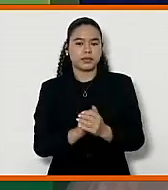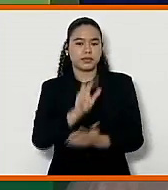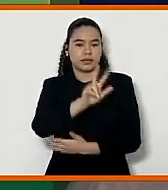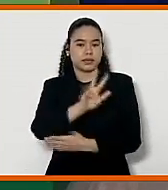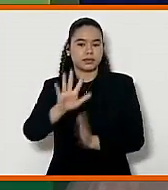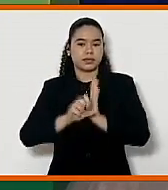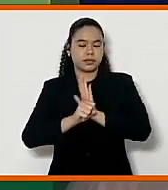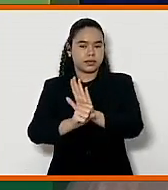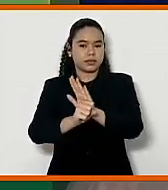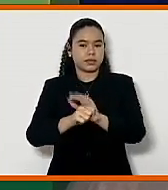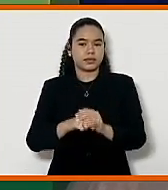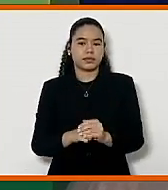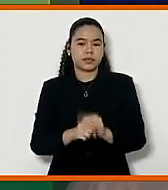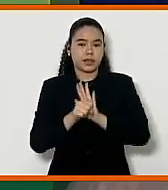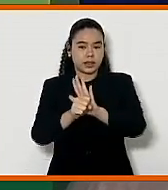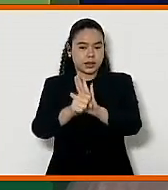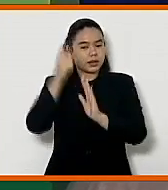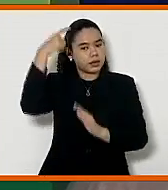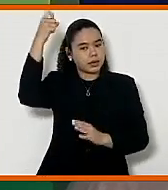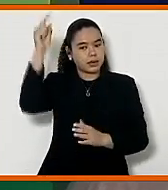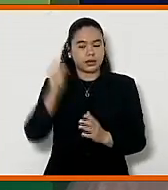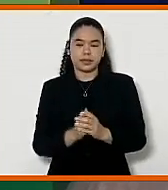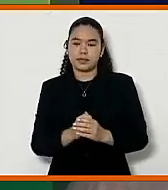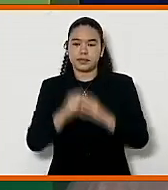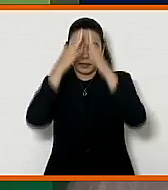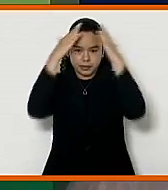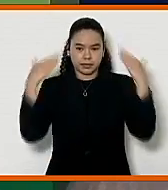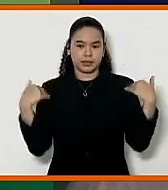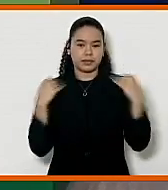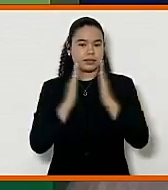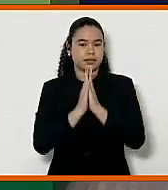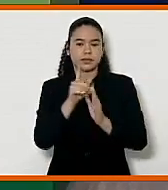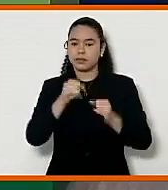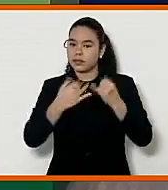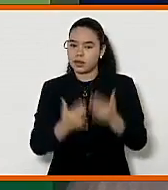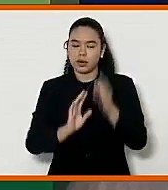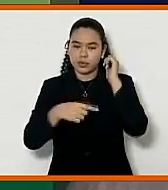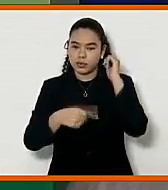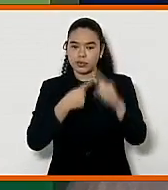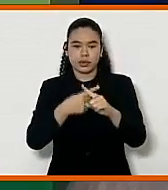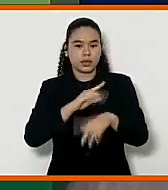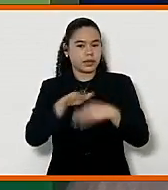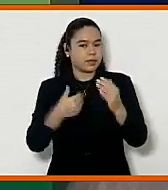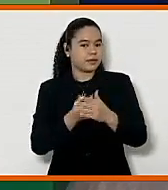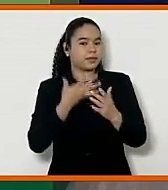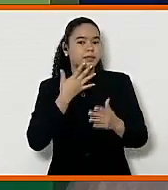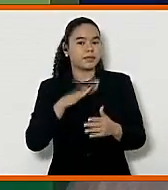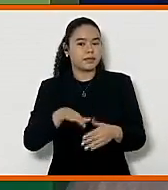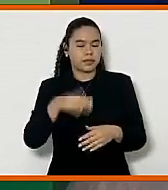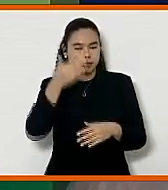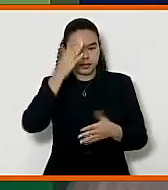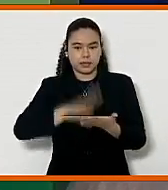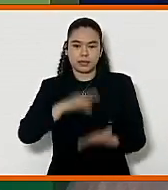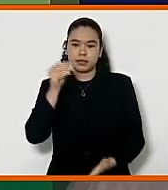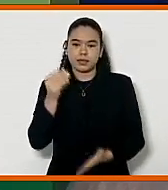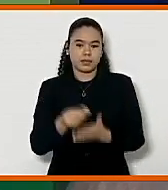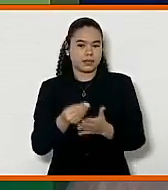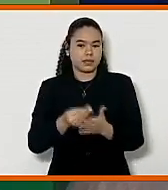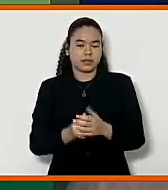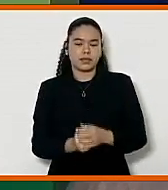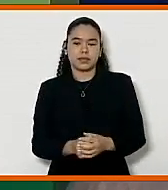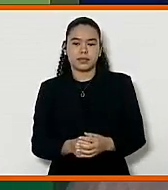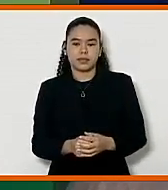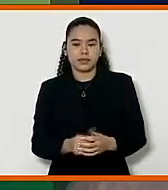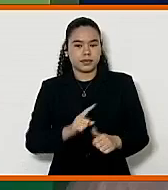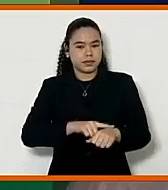35 con su símbolo de sueños virgen. Pero si sos jugador para Multi-X, te deseo mucha suerte porque vamos a multiplicar tu dinero.